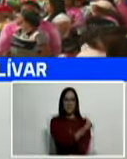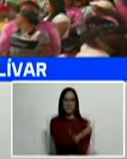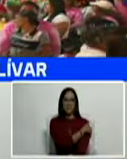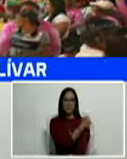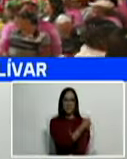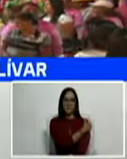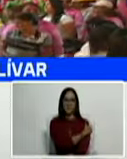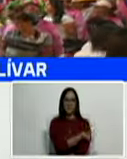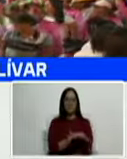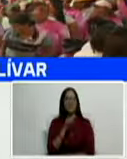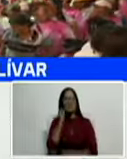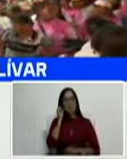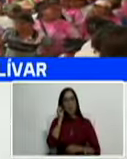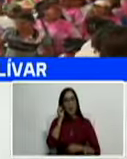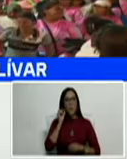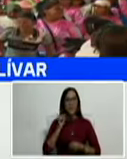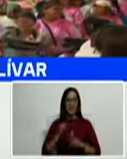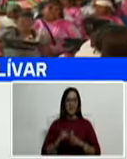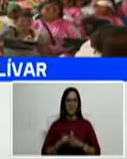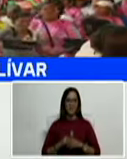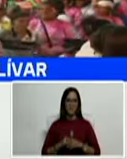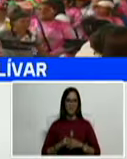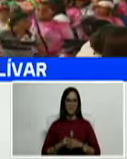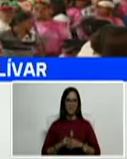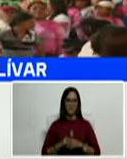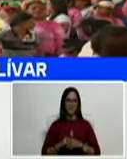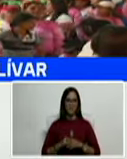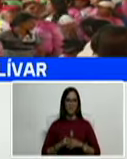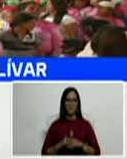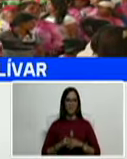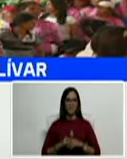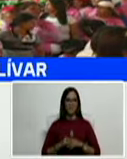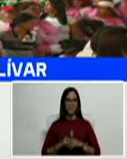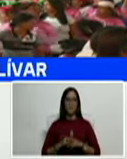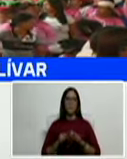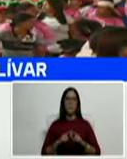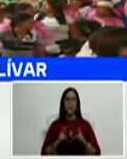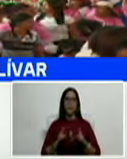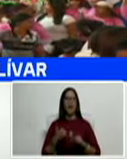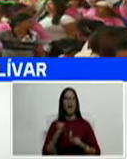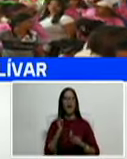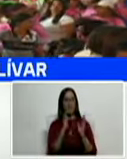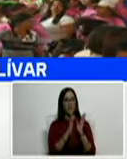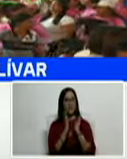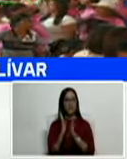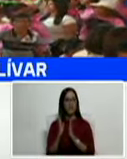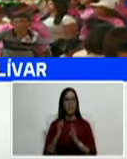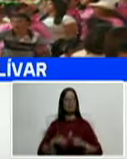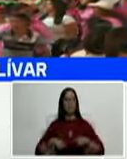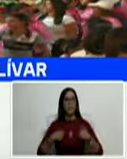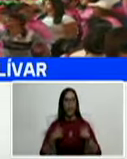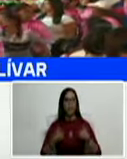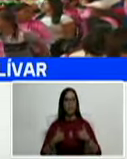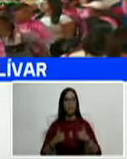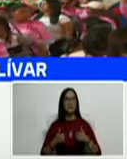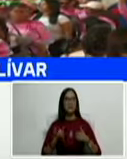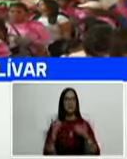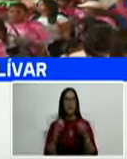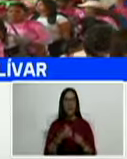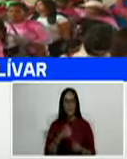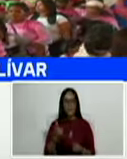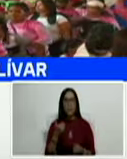mujer, como dice Coralit Azucena. Pero para eso hay que organizarse cada vez más, cada vez